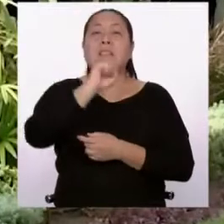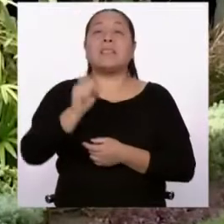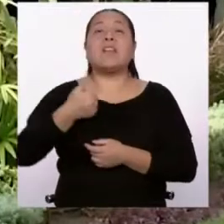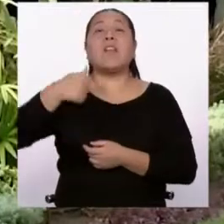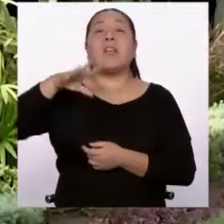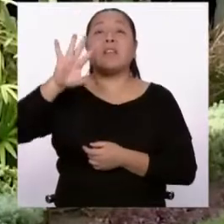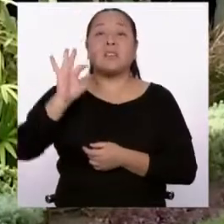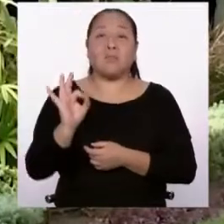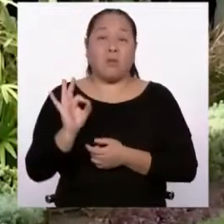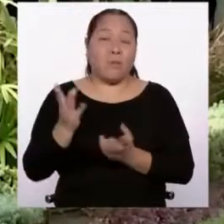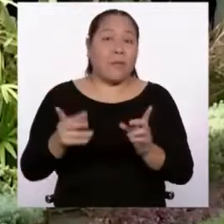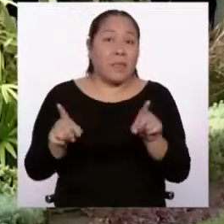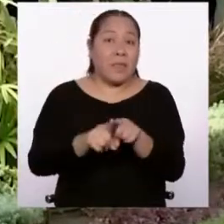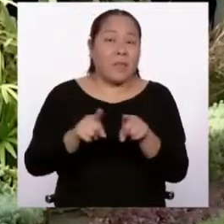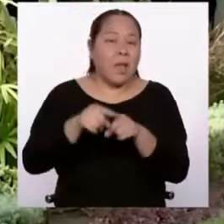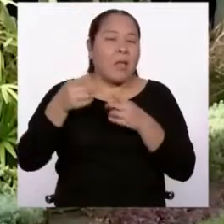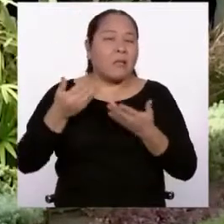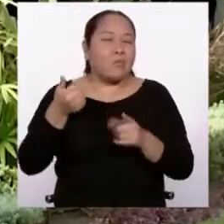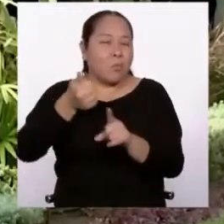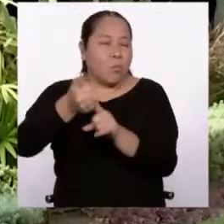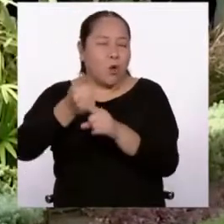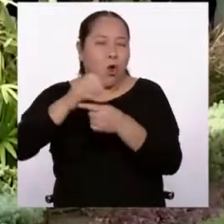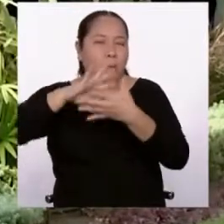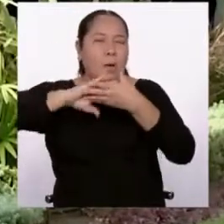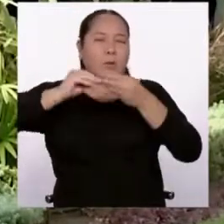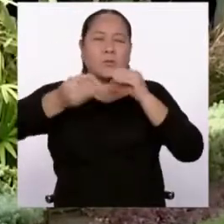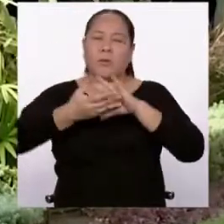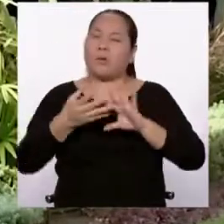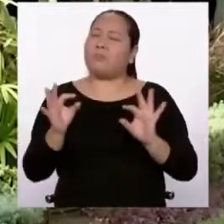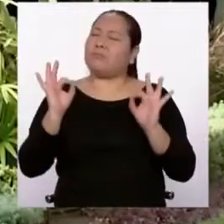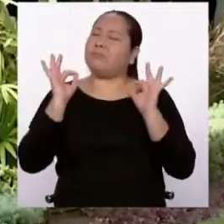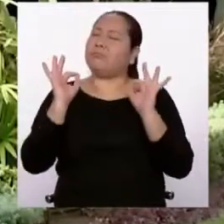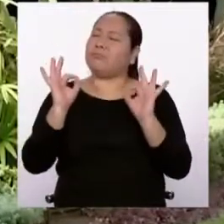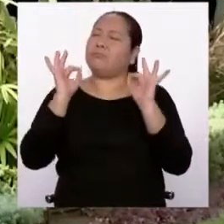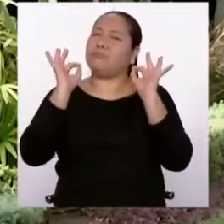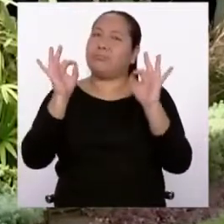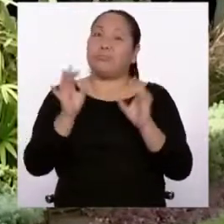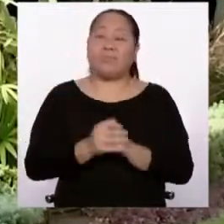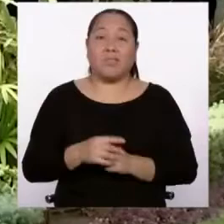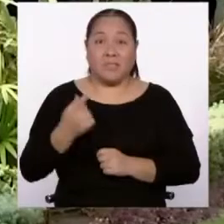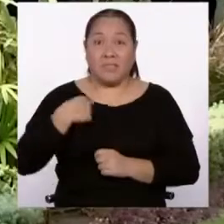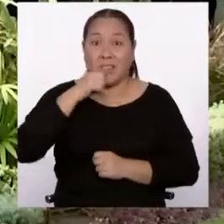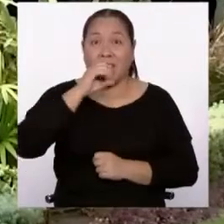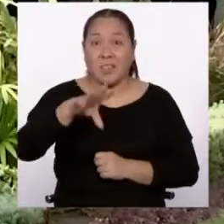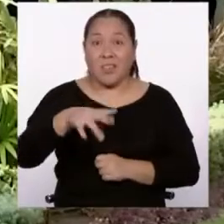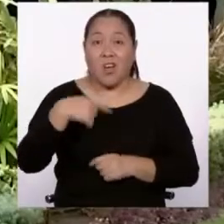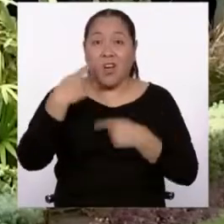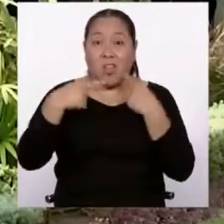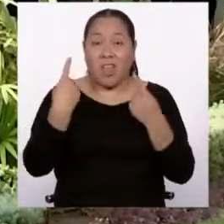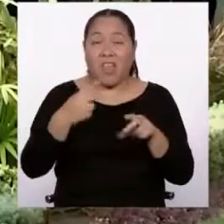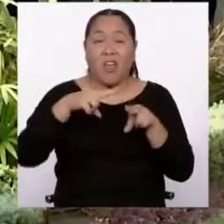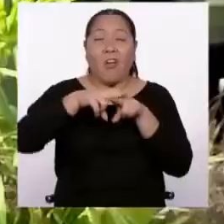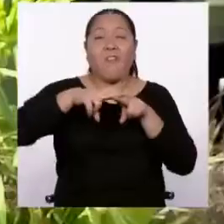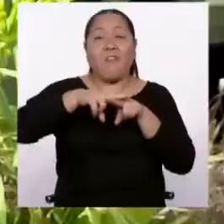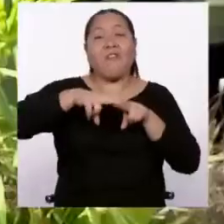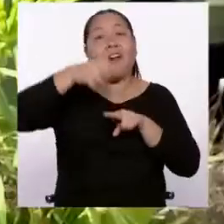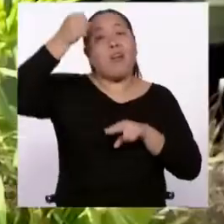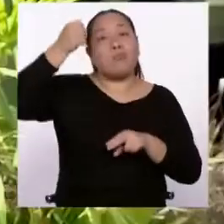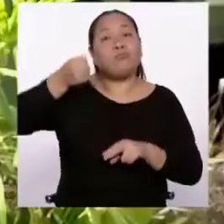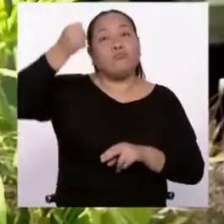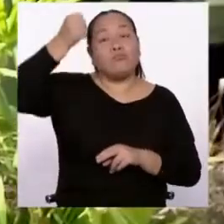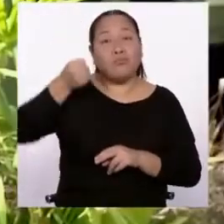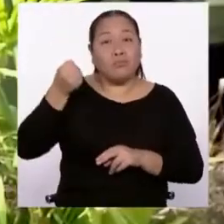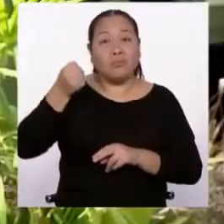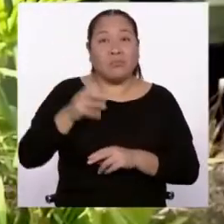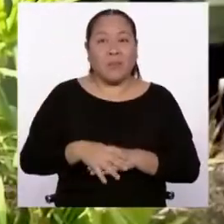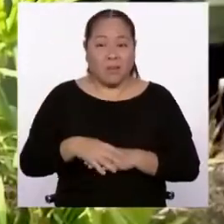XIX. Además, tiene una historia fascinante en nuestro país. Me refiero al ferrocarril. Para hacer este